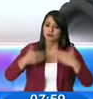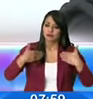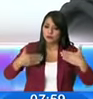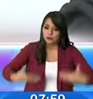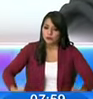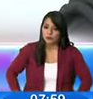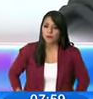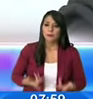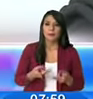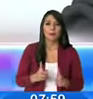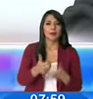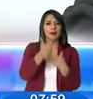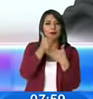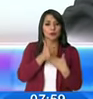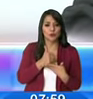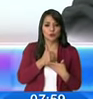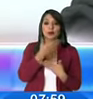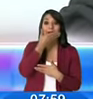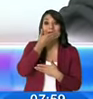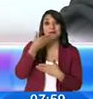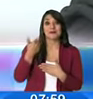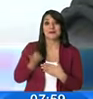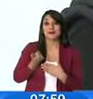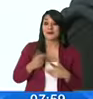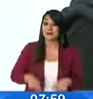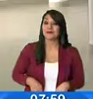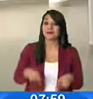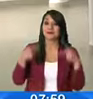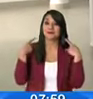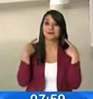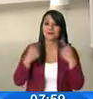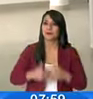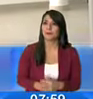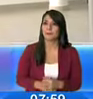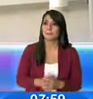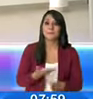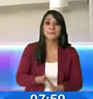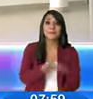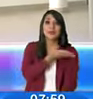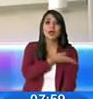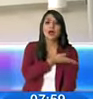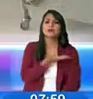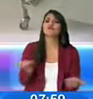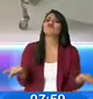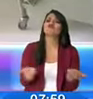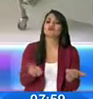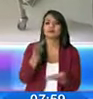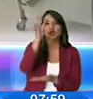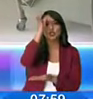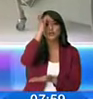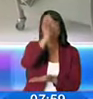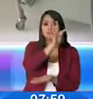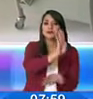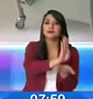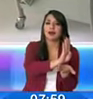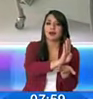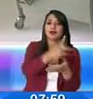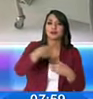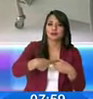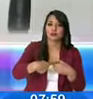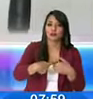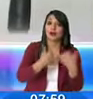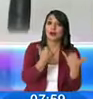nos dan un mejor estado de vida. Antes este centro funcionaba en el Hospital Carlos Andrade Marín de